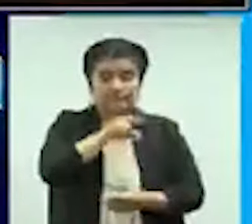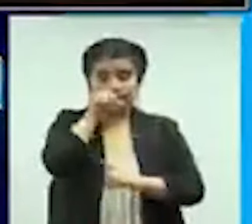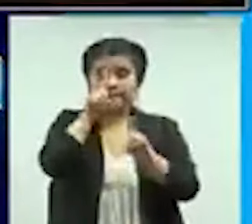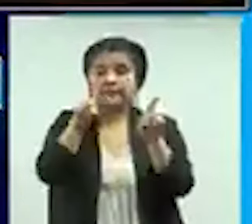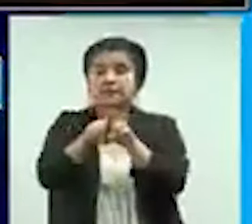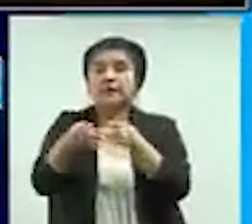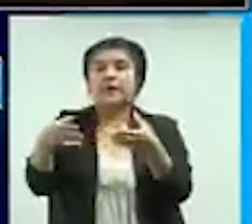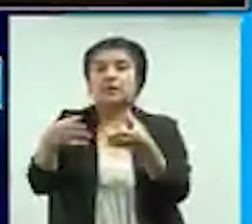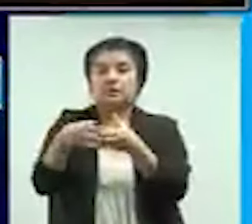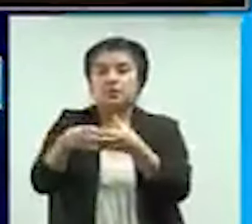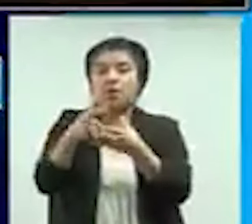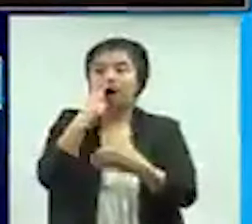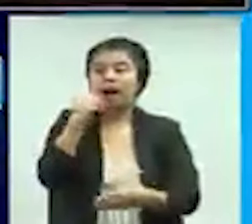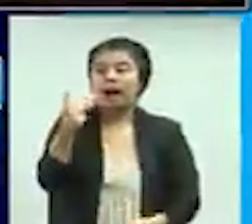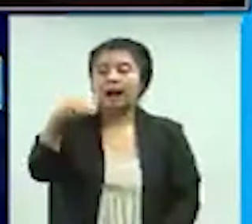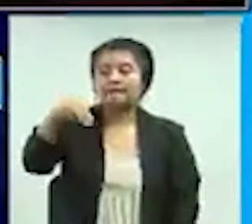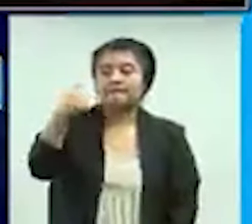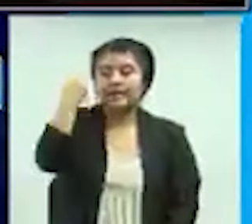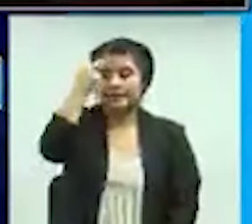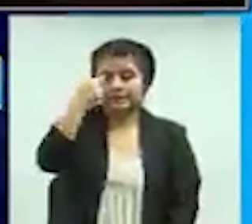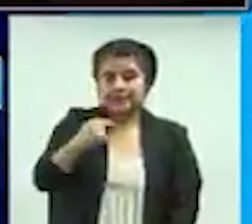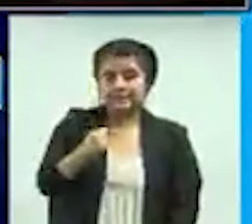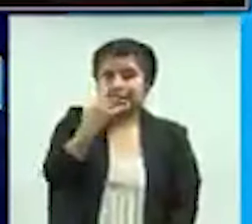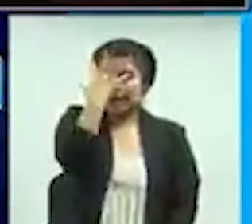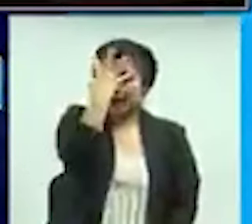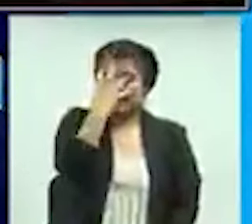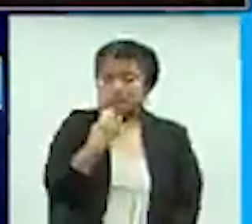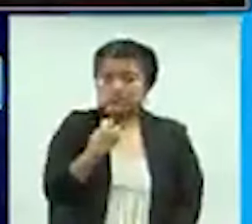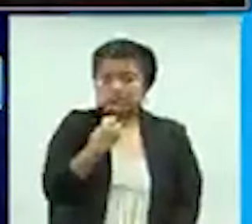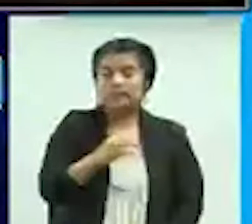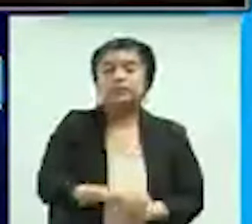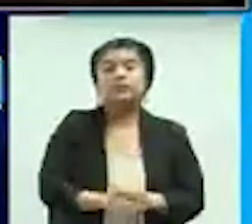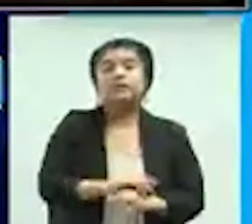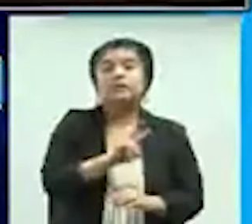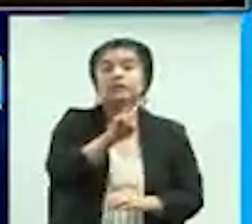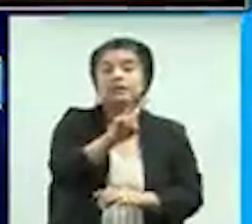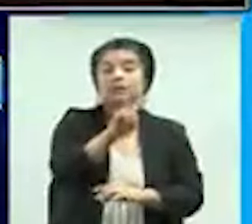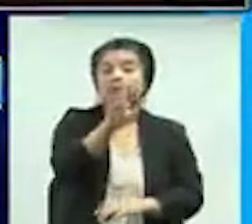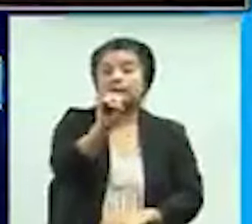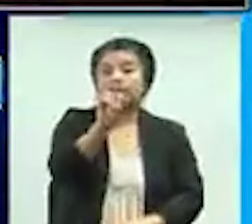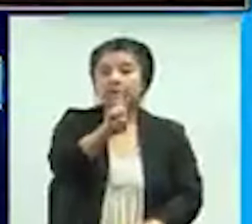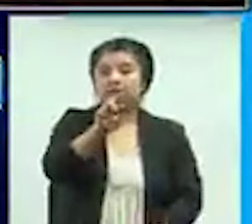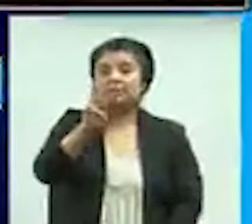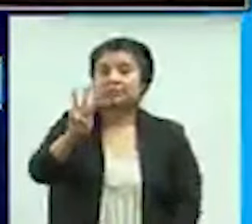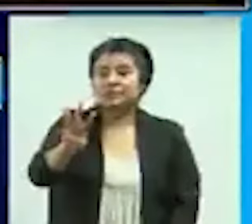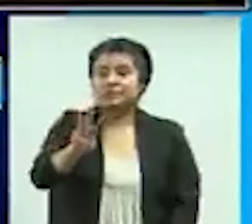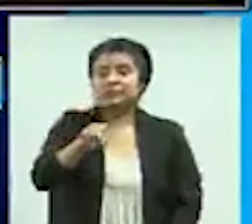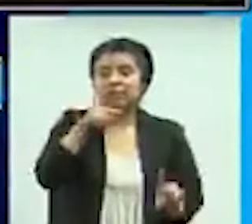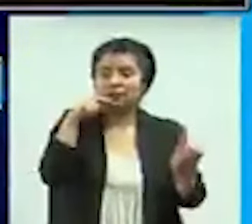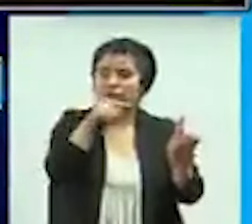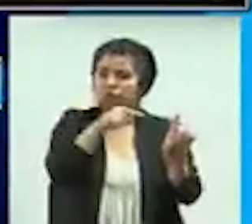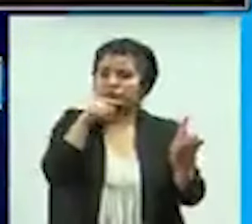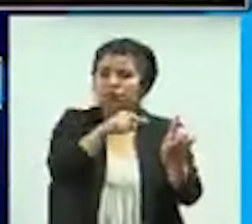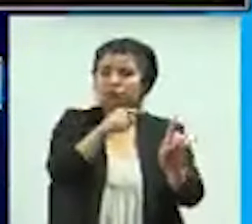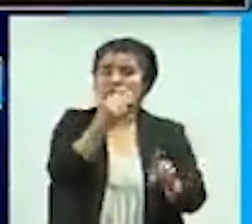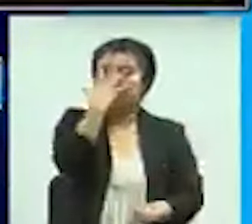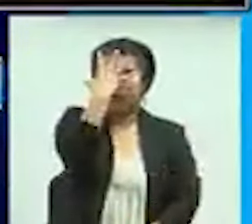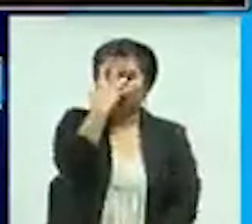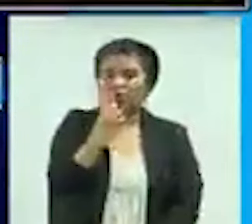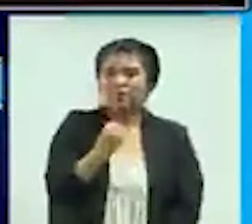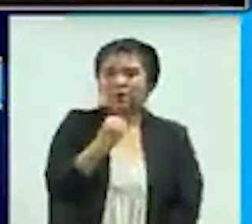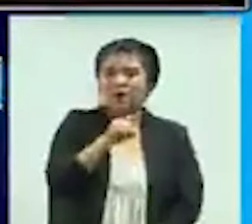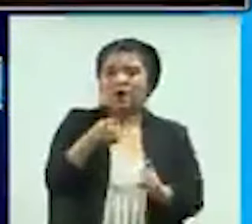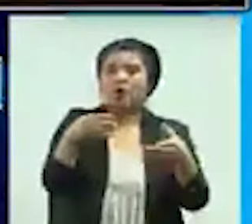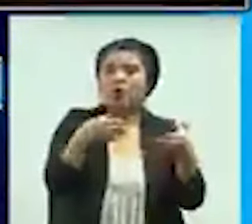terrorista Hamas. El ataque del 7 de octubre del año 2023 fue perpetrado por Hamas, un